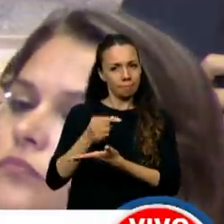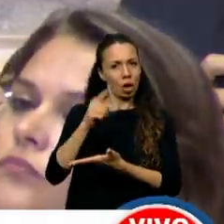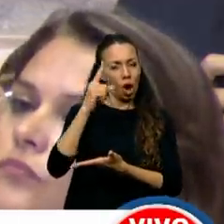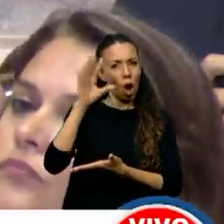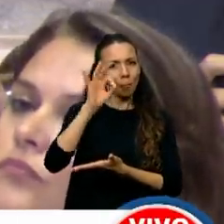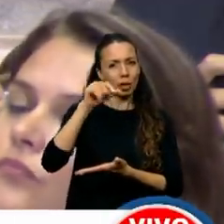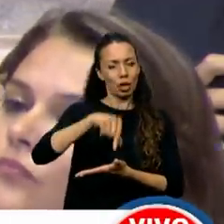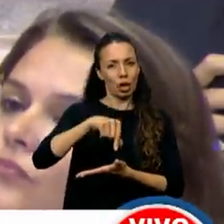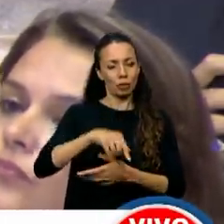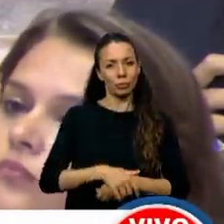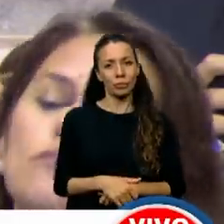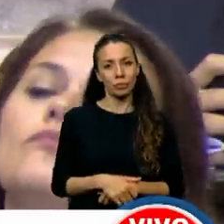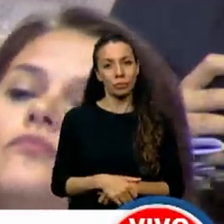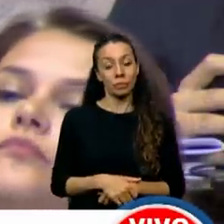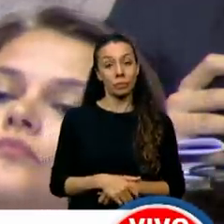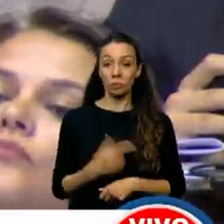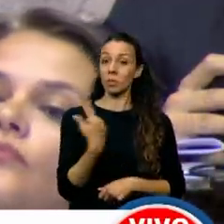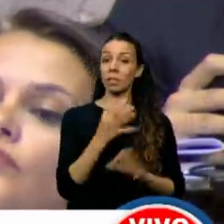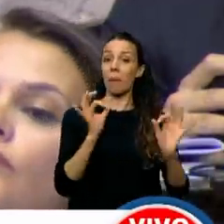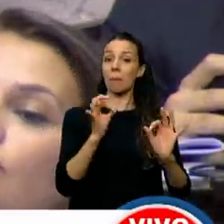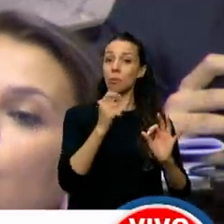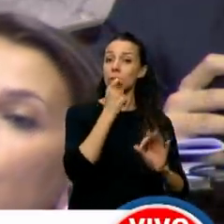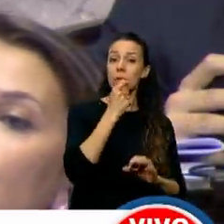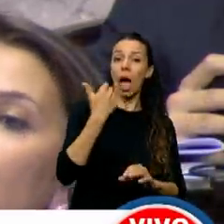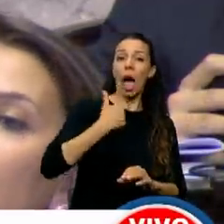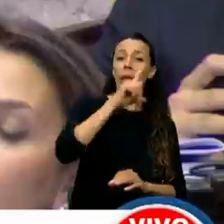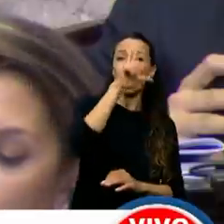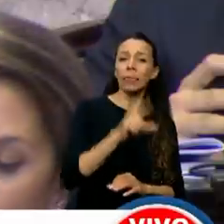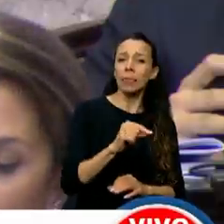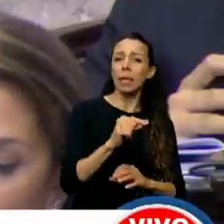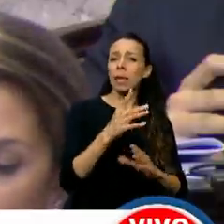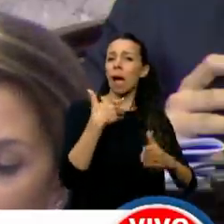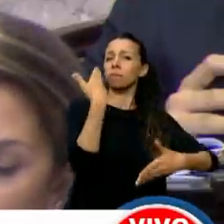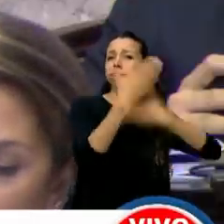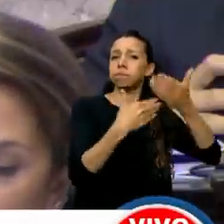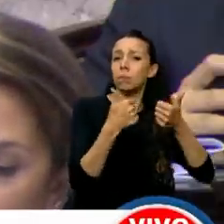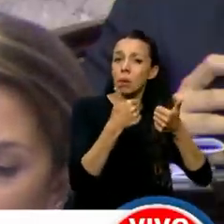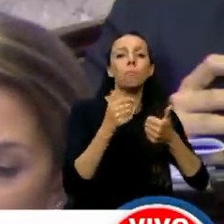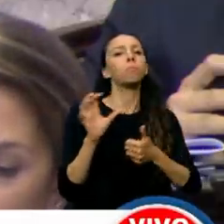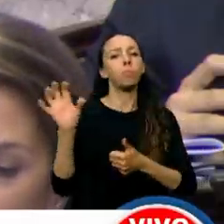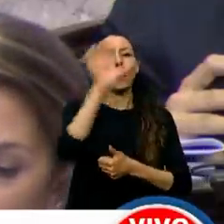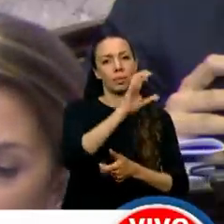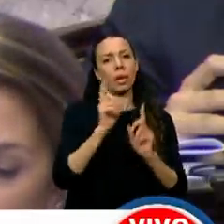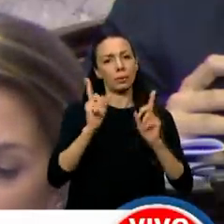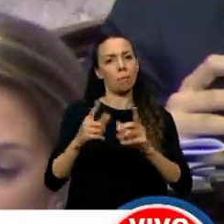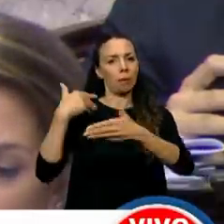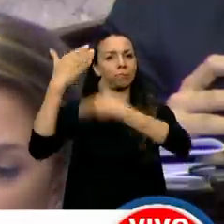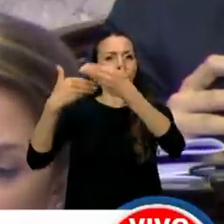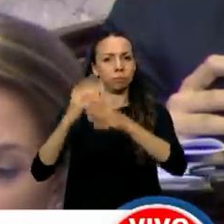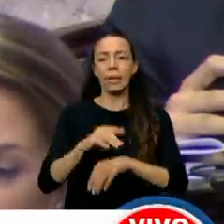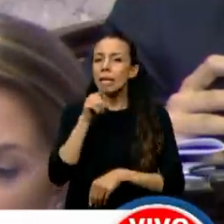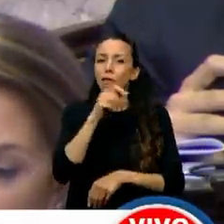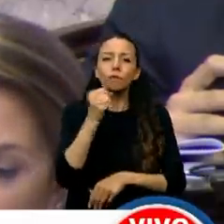saber que si al país le va bien a las provincias también le va a ir bien es fundamental en esta mirada federal de este presupuesto